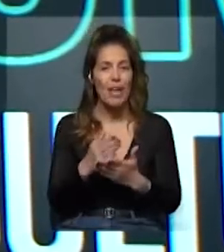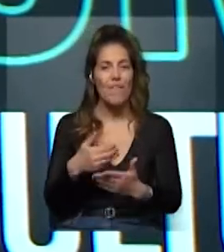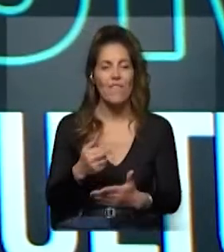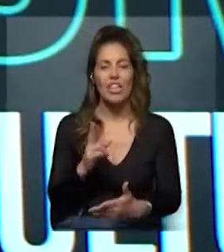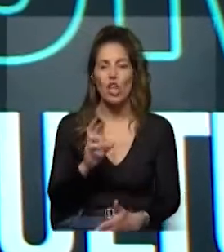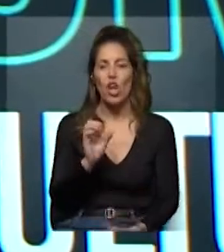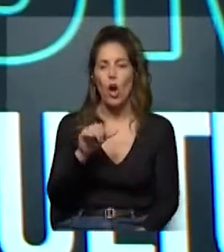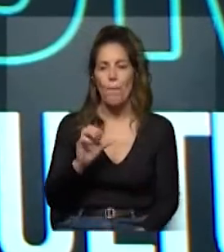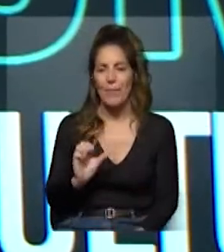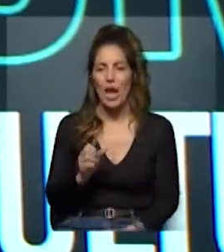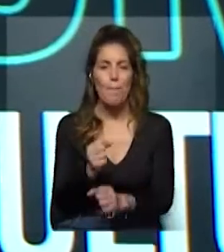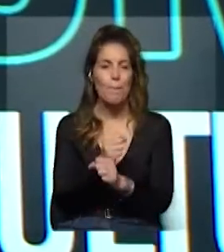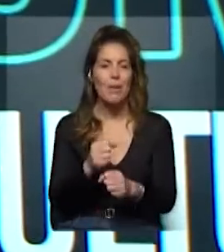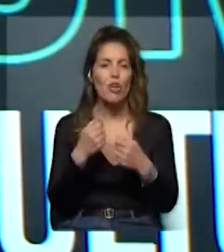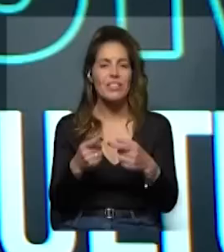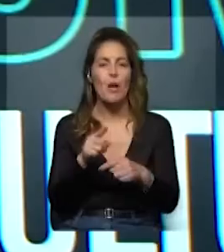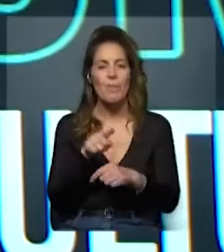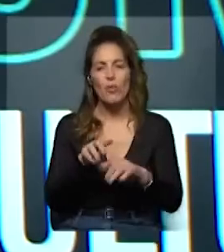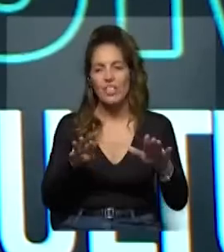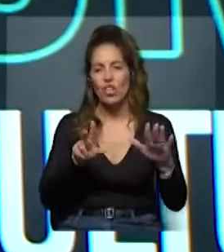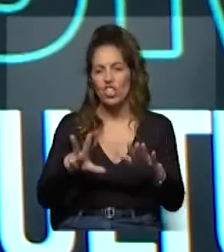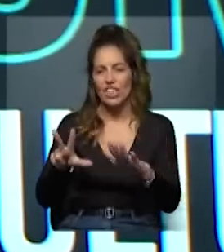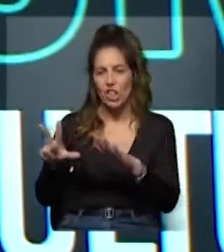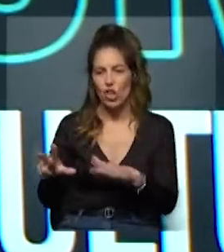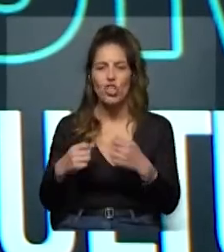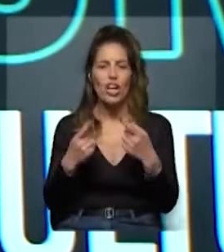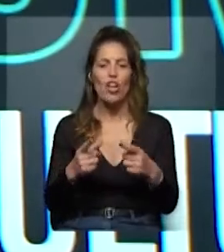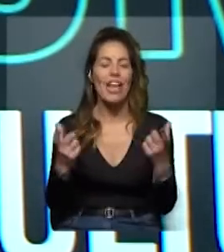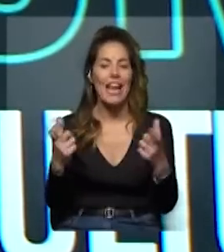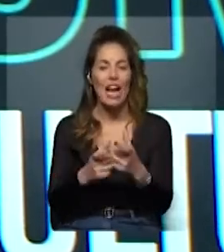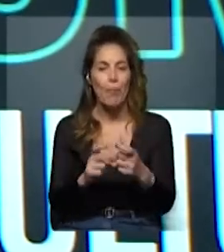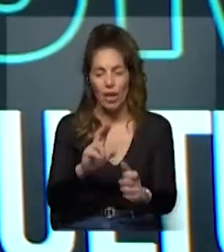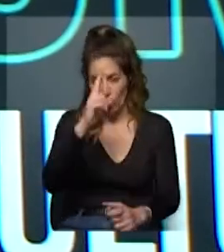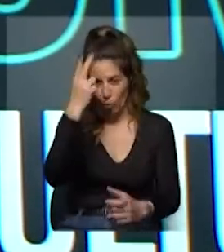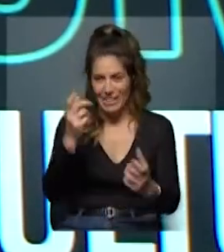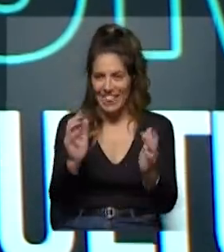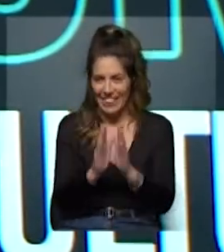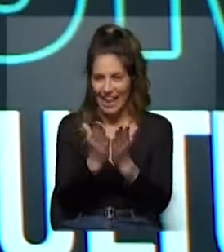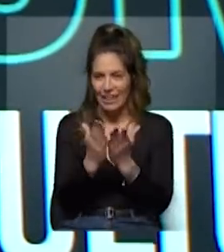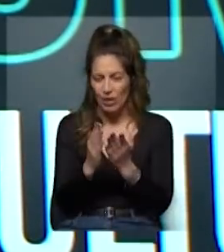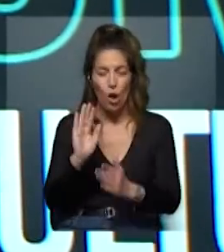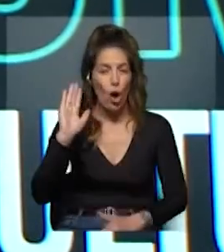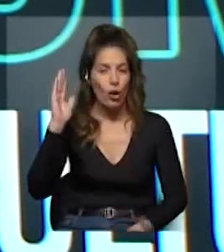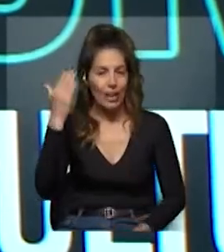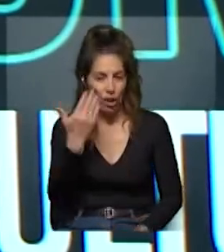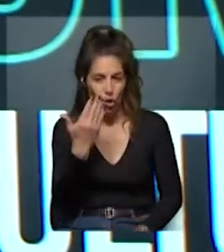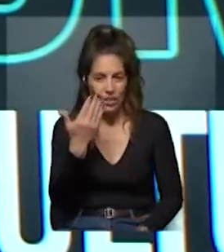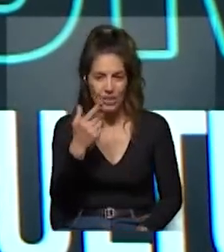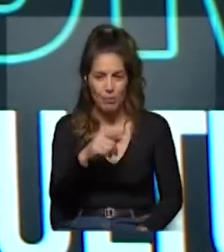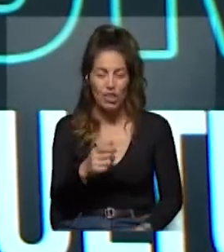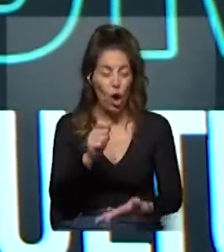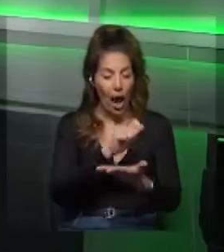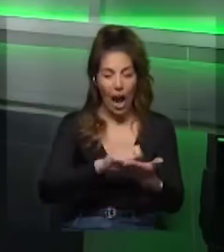premios que se dan desde 1988 que los otorga la cámara uruguaya del libro y que es un reconocimiento a los